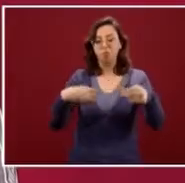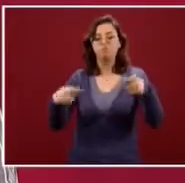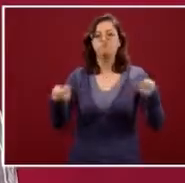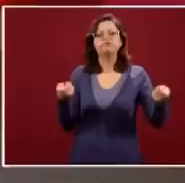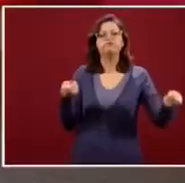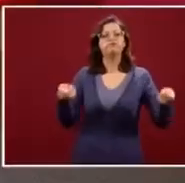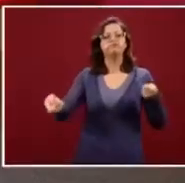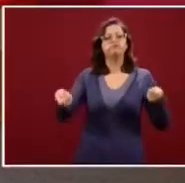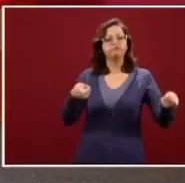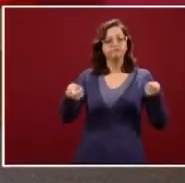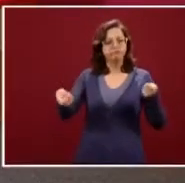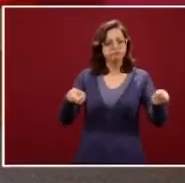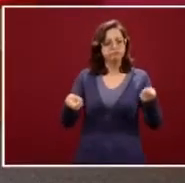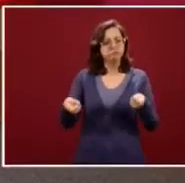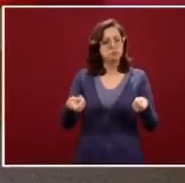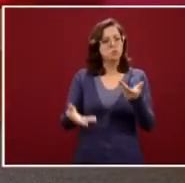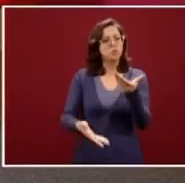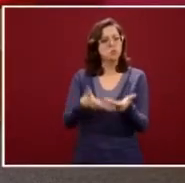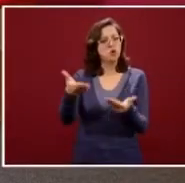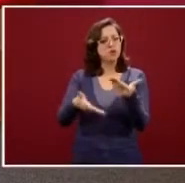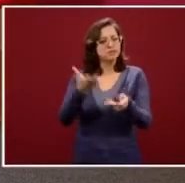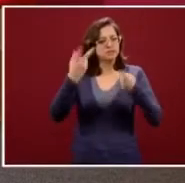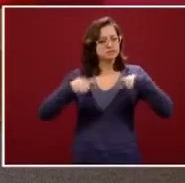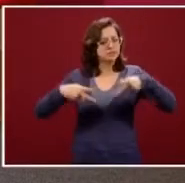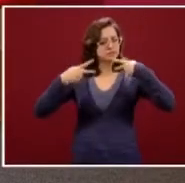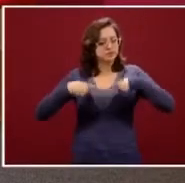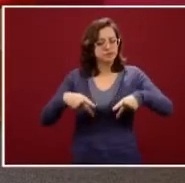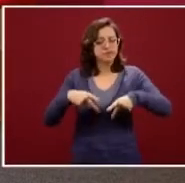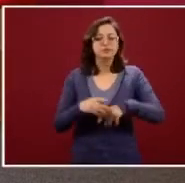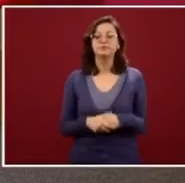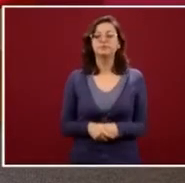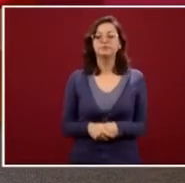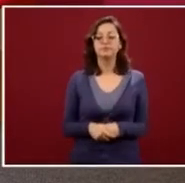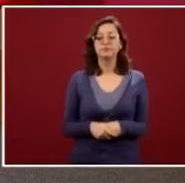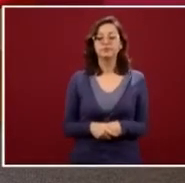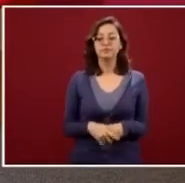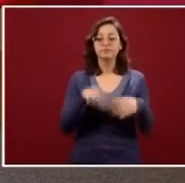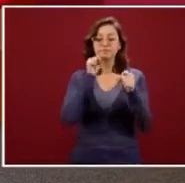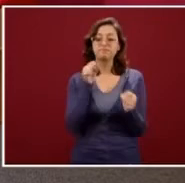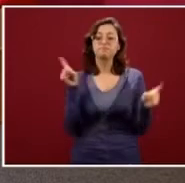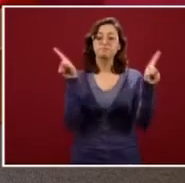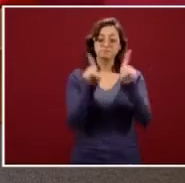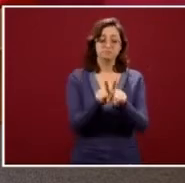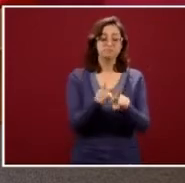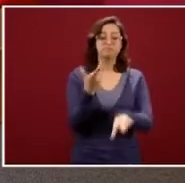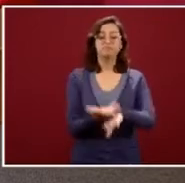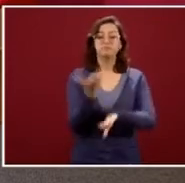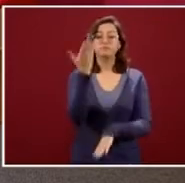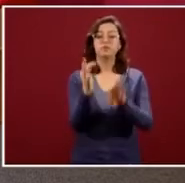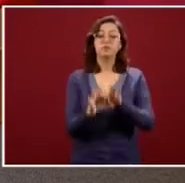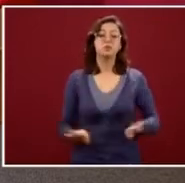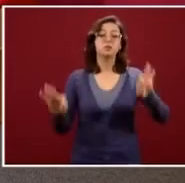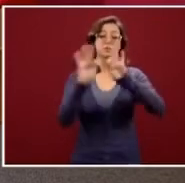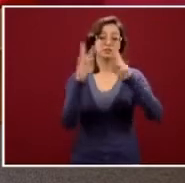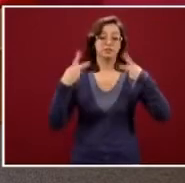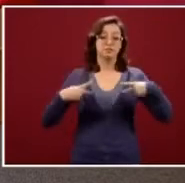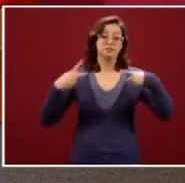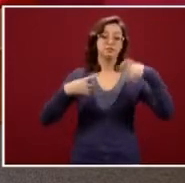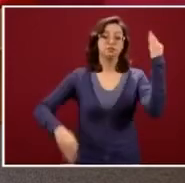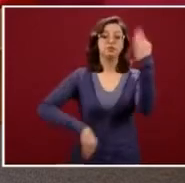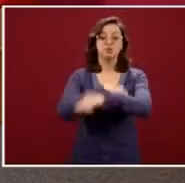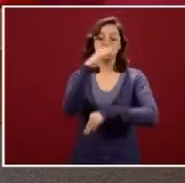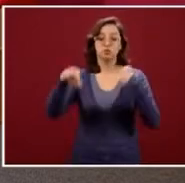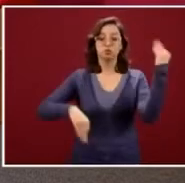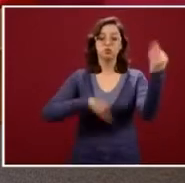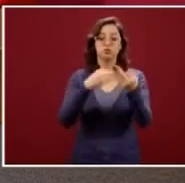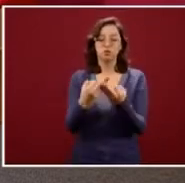manejable. Y además vamos a enfatizar la importancia de que todas y todos actuemos en